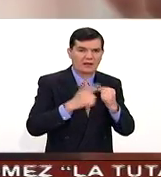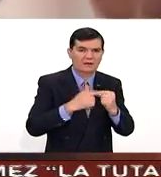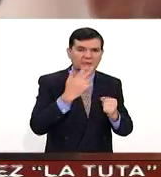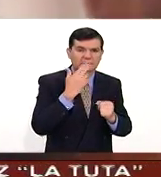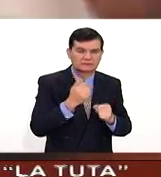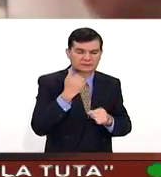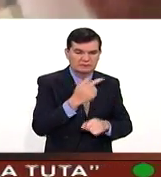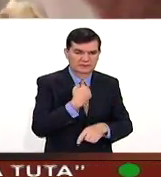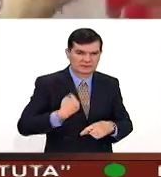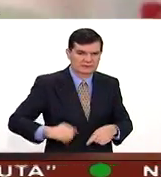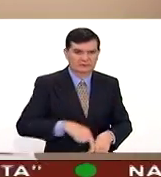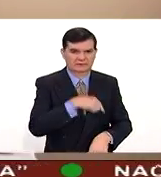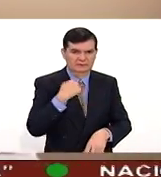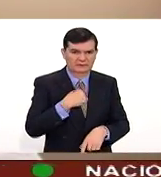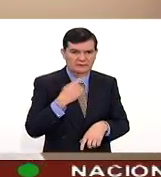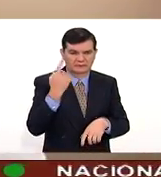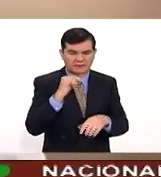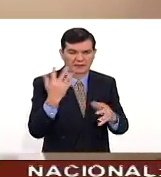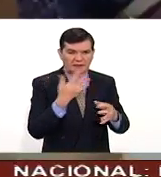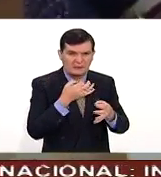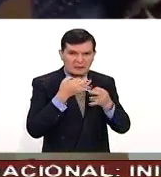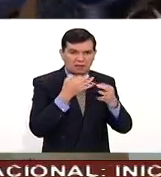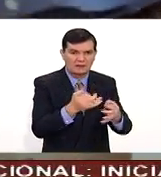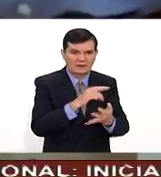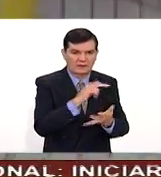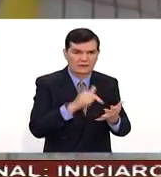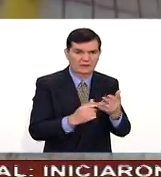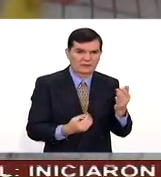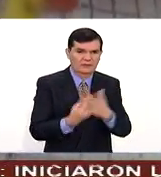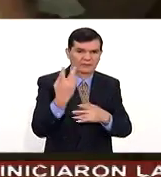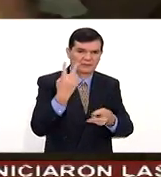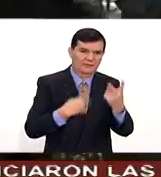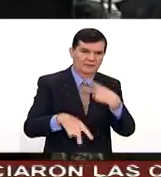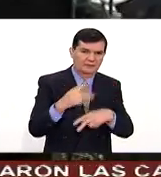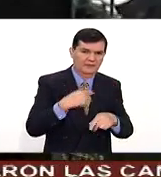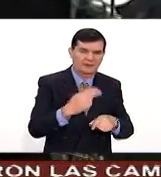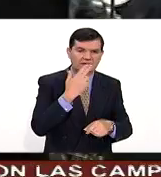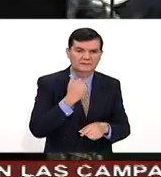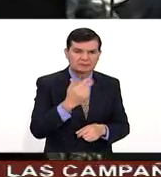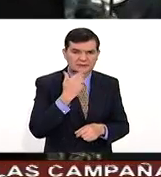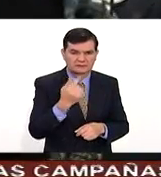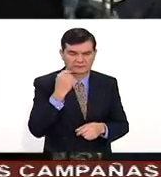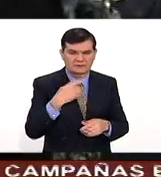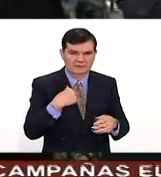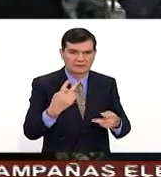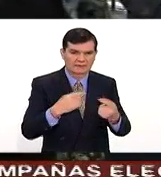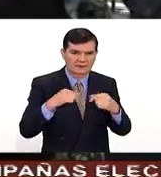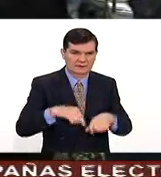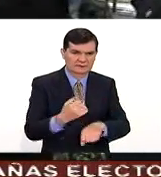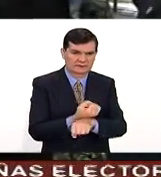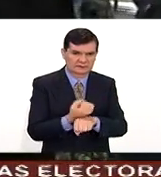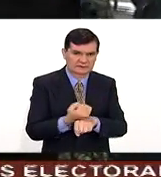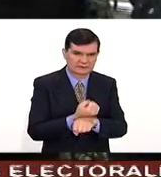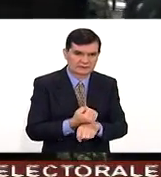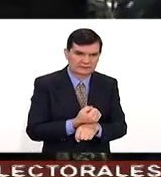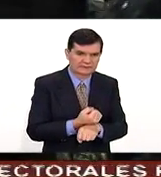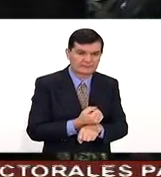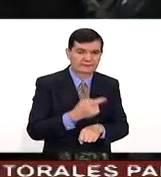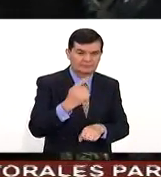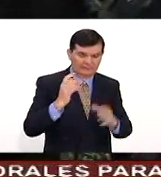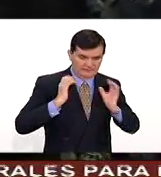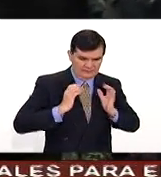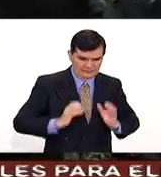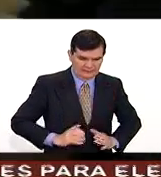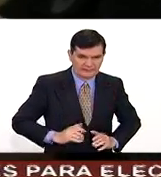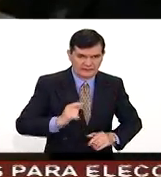de la circulación general, para hacer un espacio para la nueva azúcar que pronto va a fluir por la sangre. El